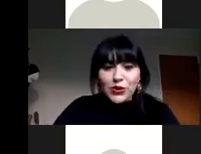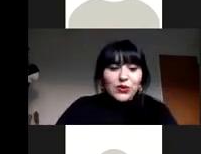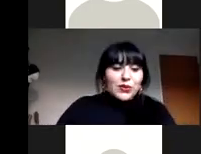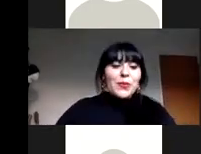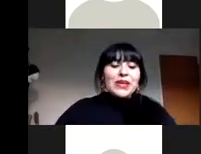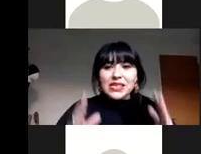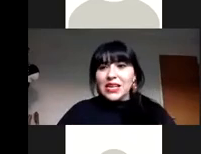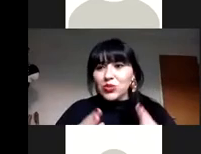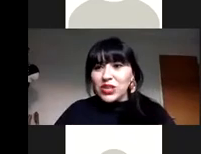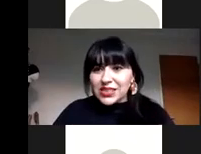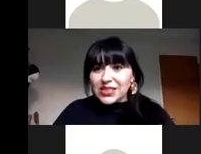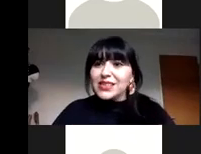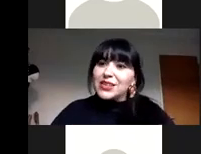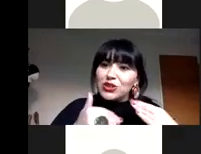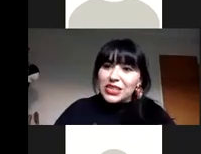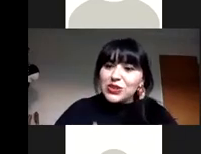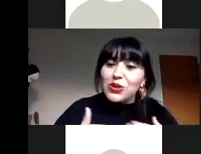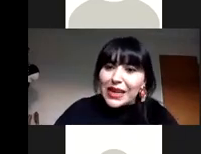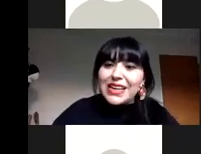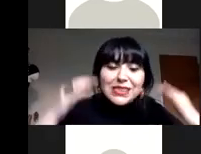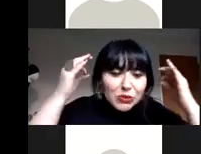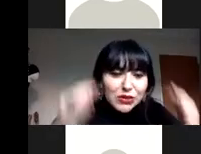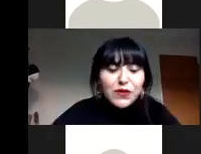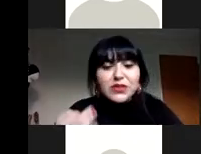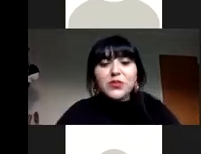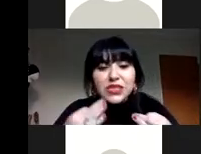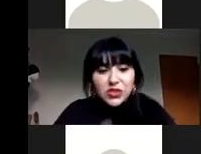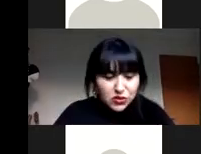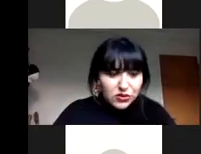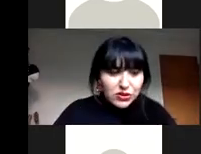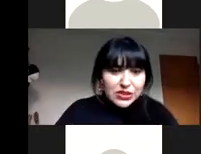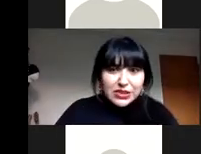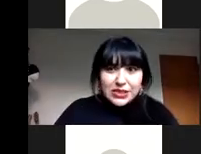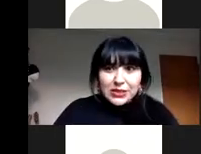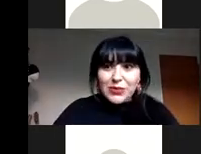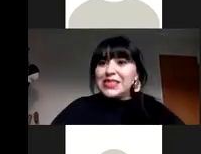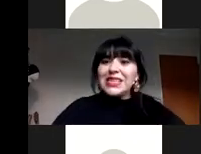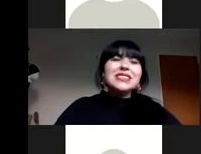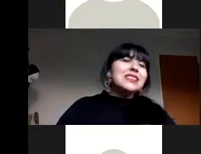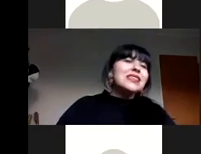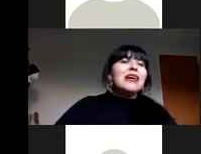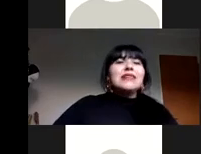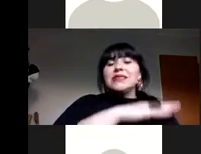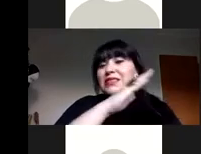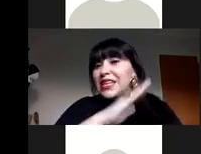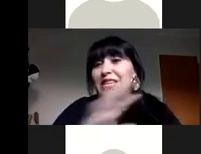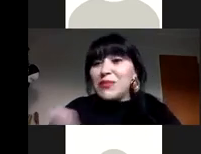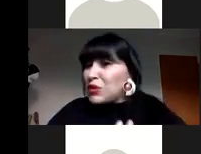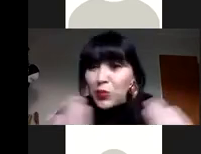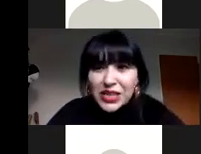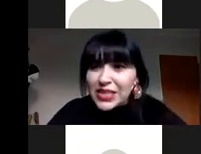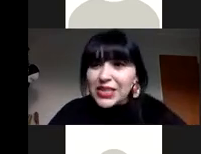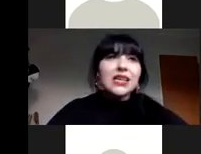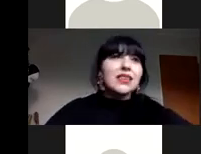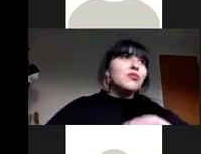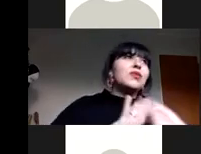por mantener al estudiante en contexto escolar. Ese es su mayor factor protector. Mientras llegue, no